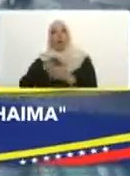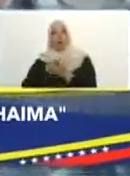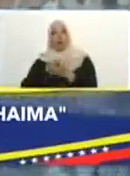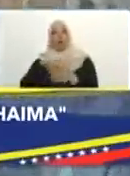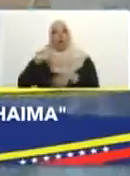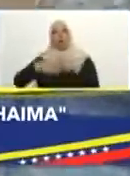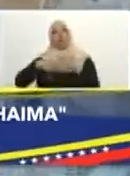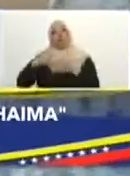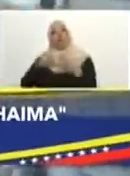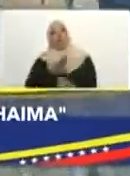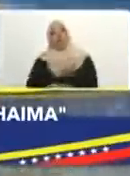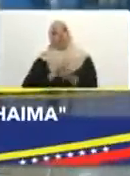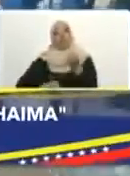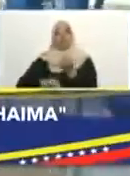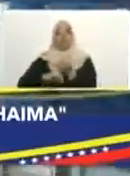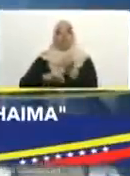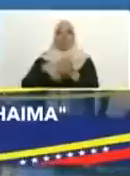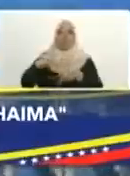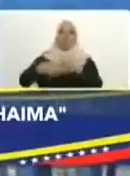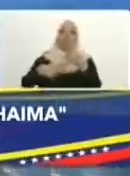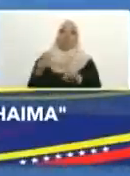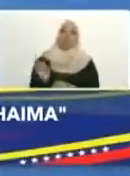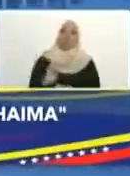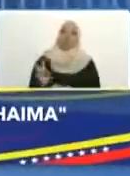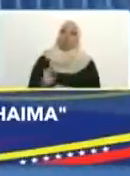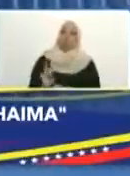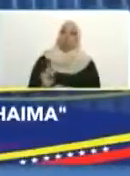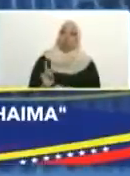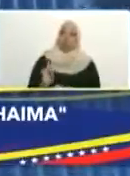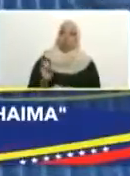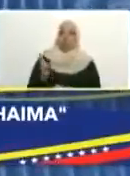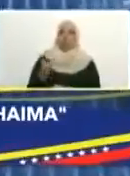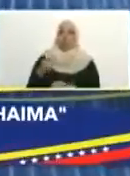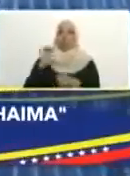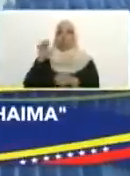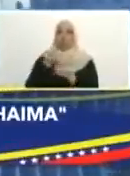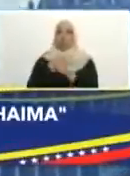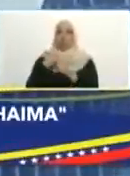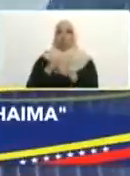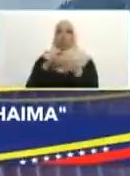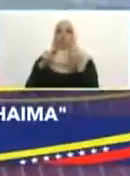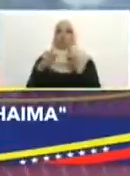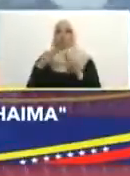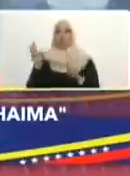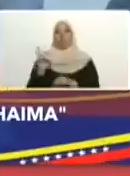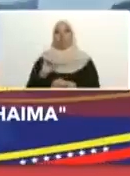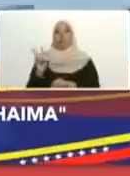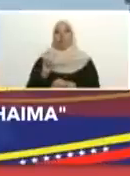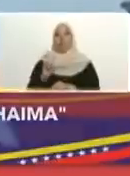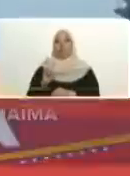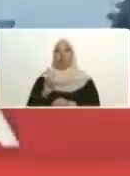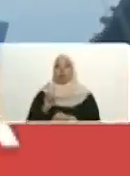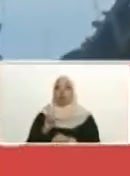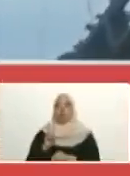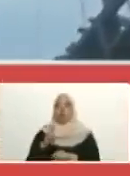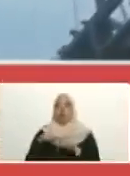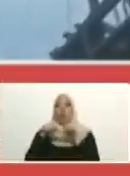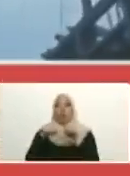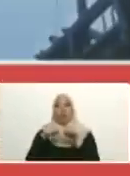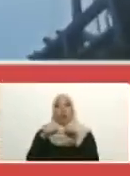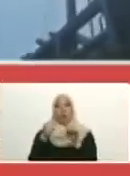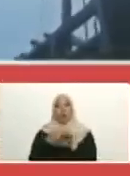todo nuestro producto y nuestro aporte como petroleros, como venezolanos, como patriotas, a la patria, al país, para seguir